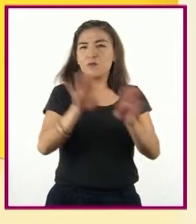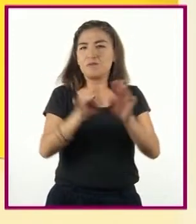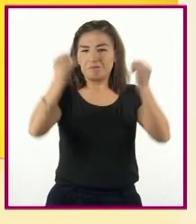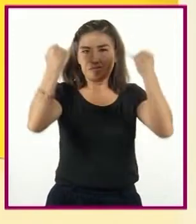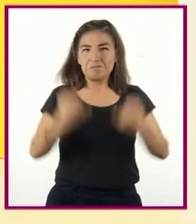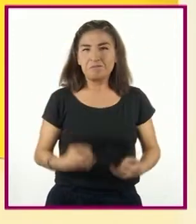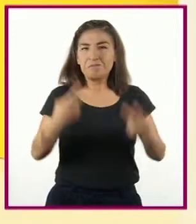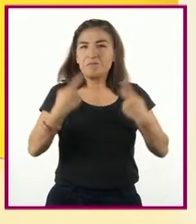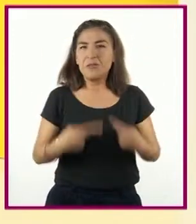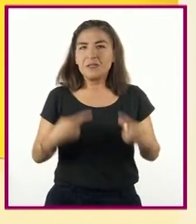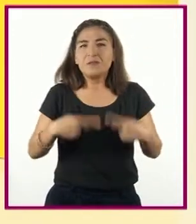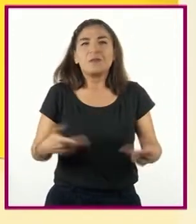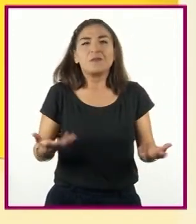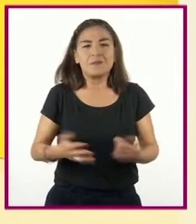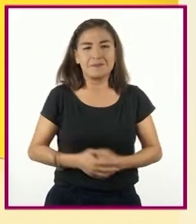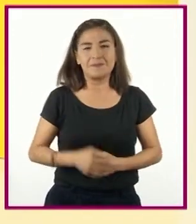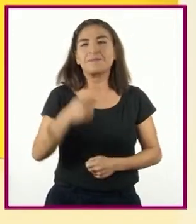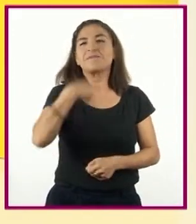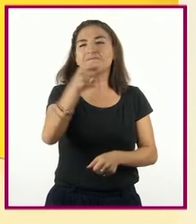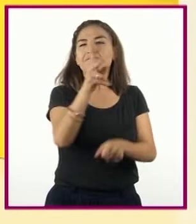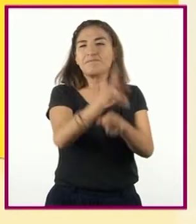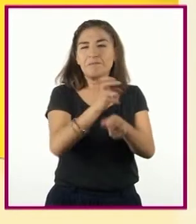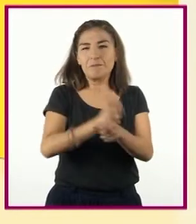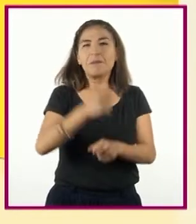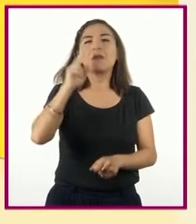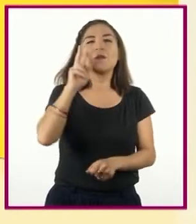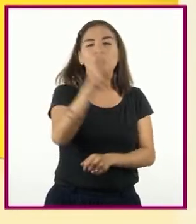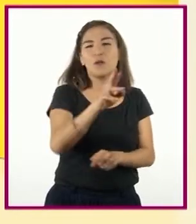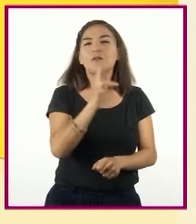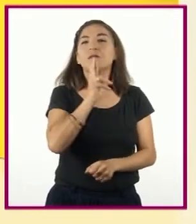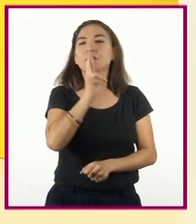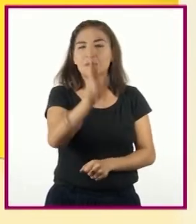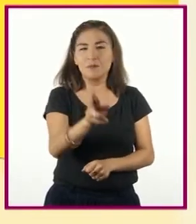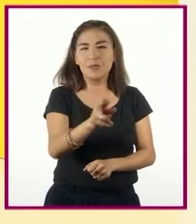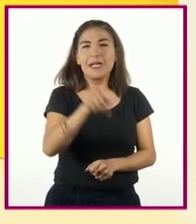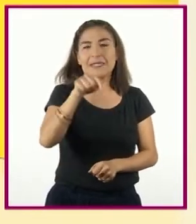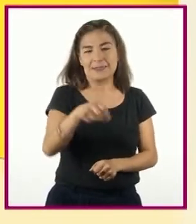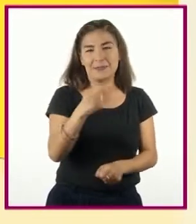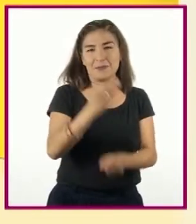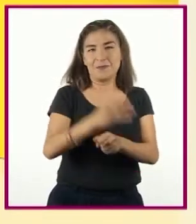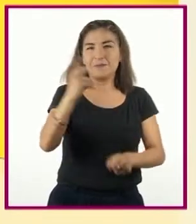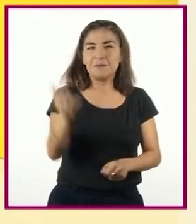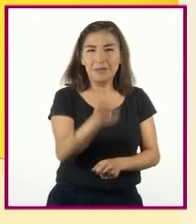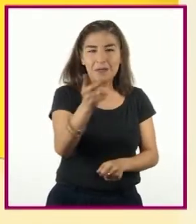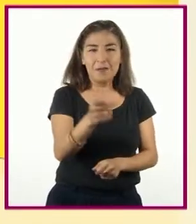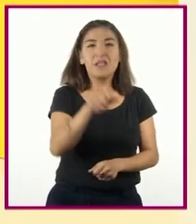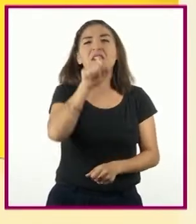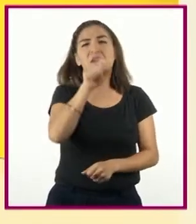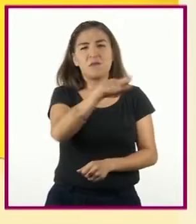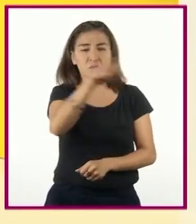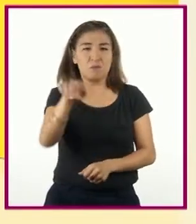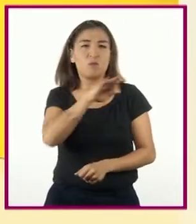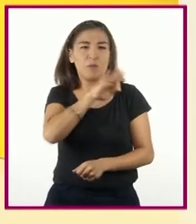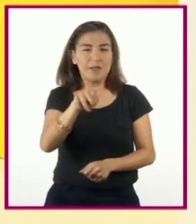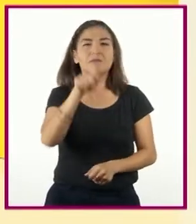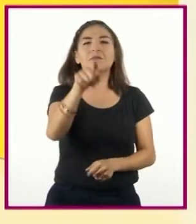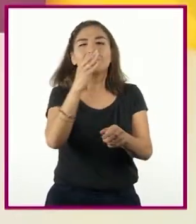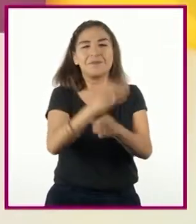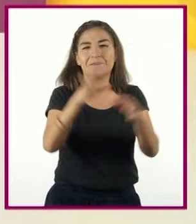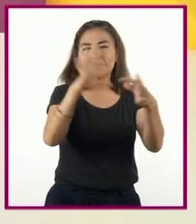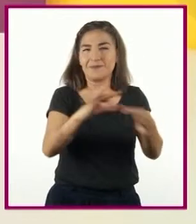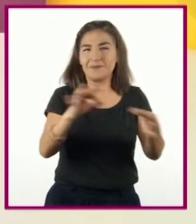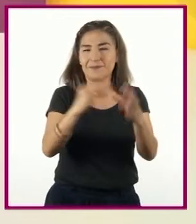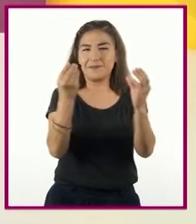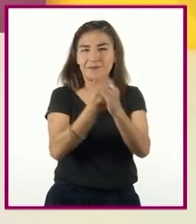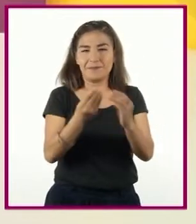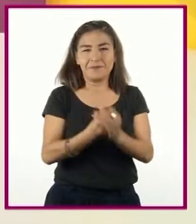persona? Les invito a que intenten dar respuesta a estas preguntas y, si les es posible, anoten sus ideas.